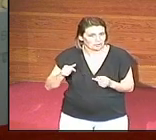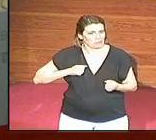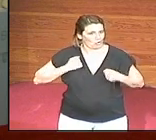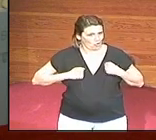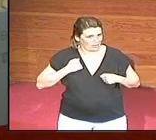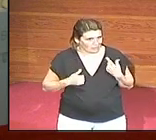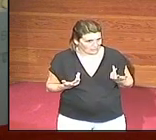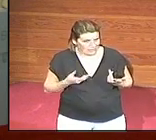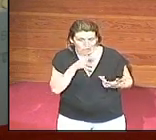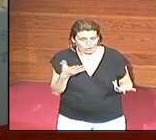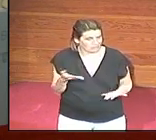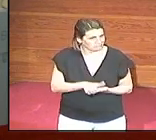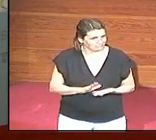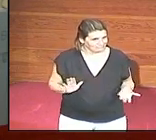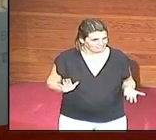¿vale?